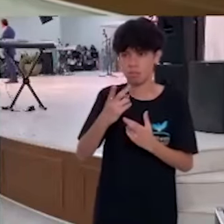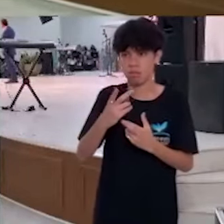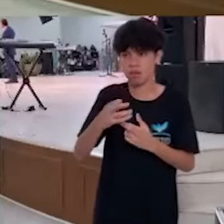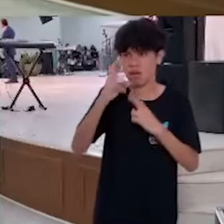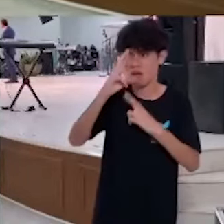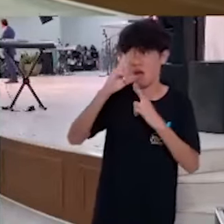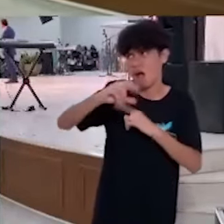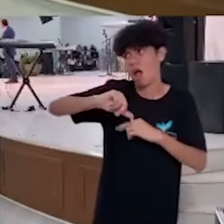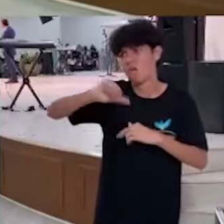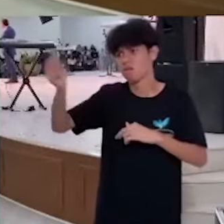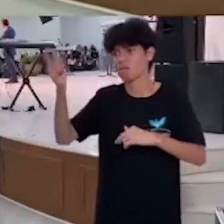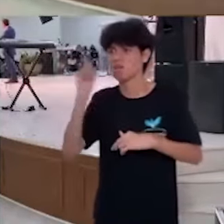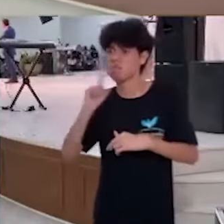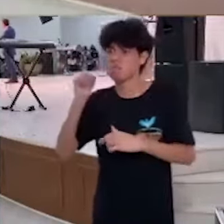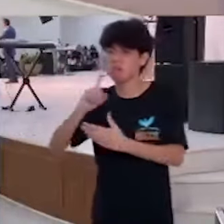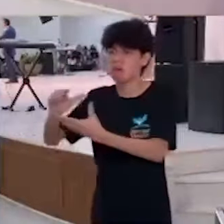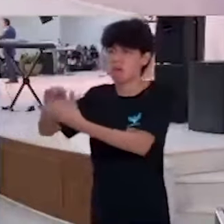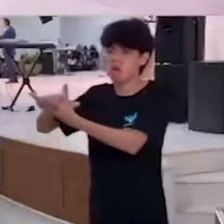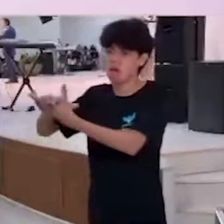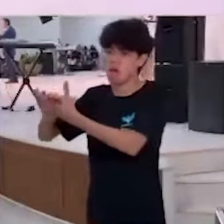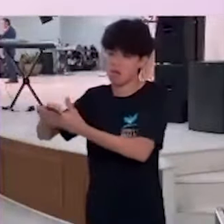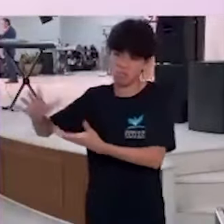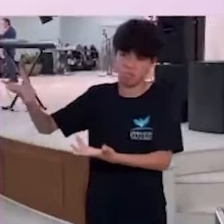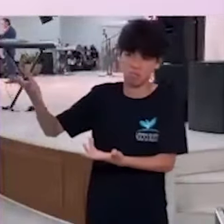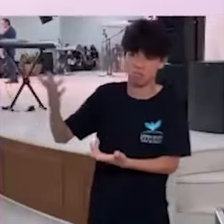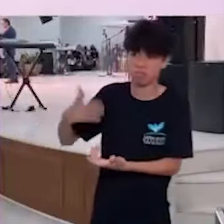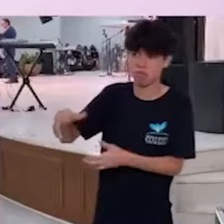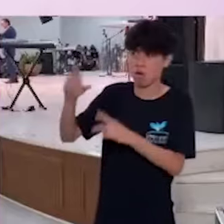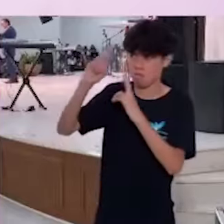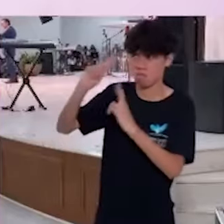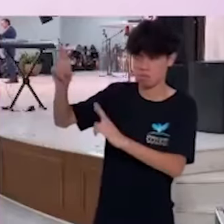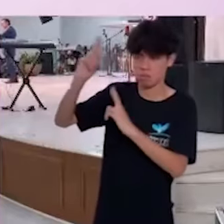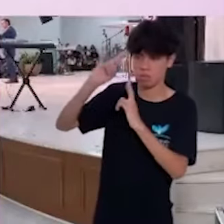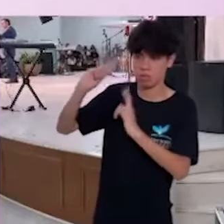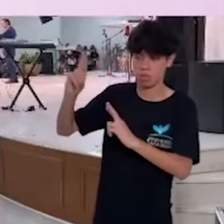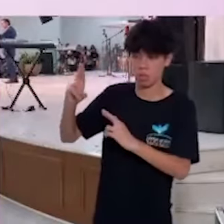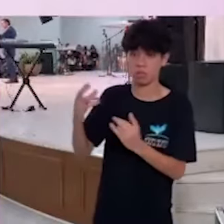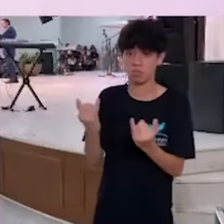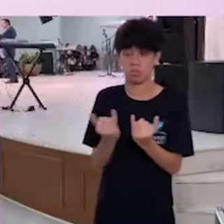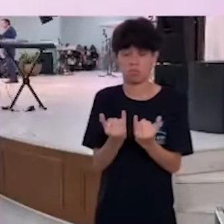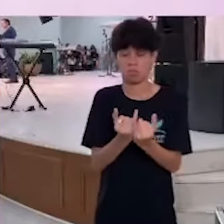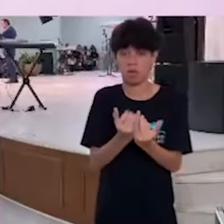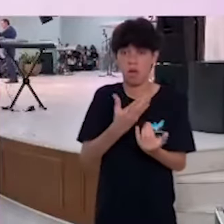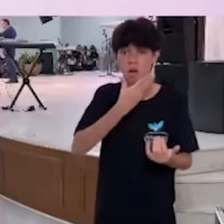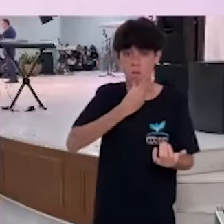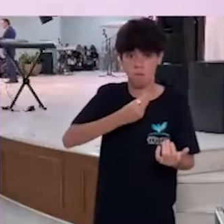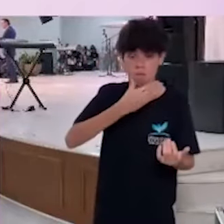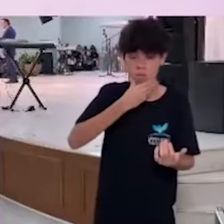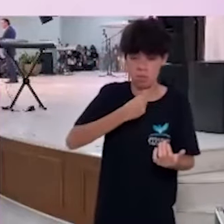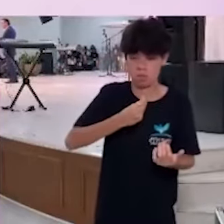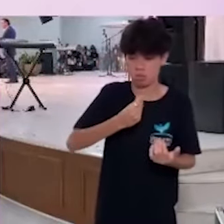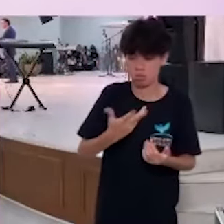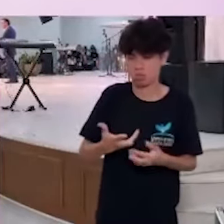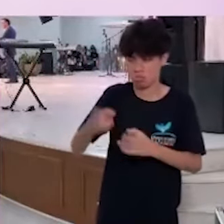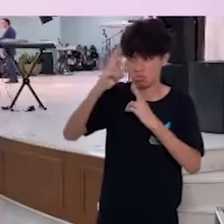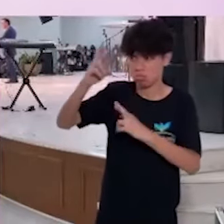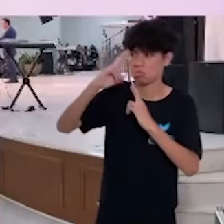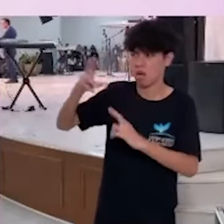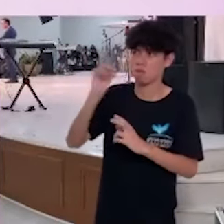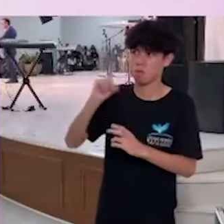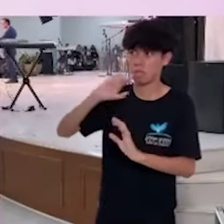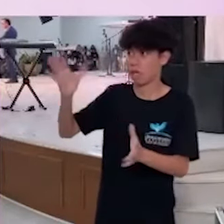prójimo. Y mujeres tienen que respetar al hombre que tiene dueña,